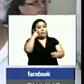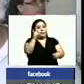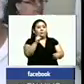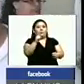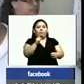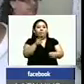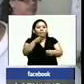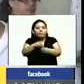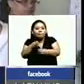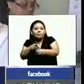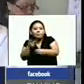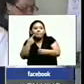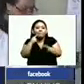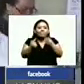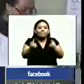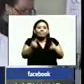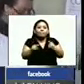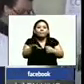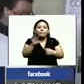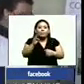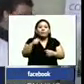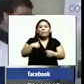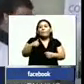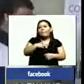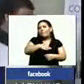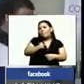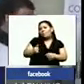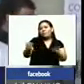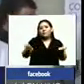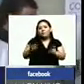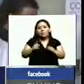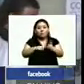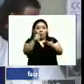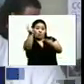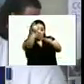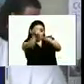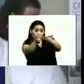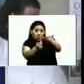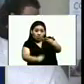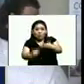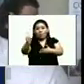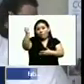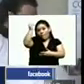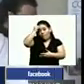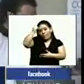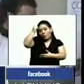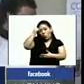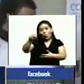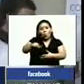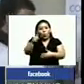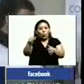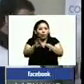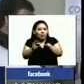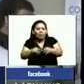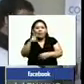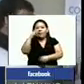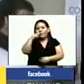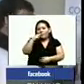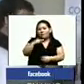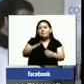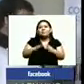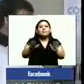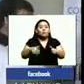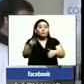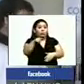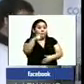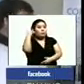varias acerca de lo que a mí me gusta hacer, diseño, aprender un nuevo idioma como lo es el inglés Ya que